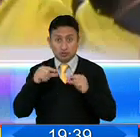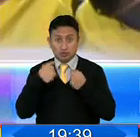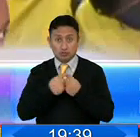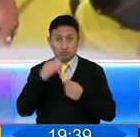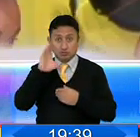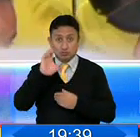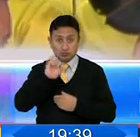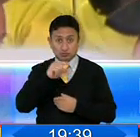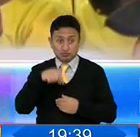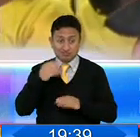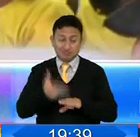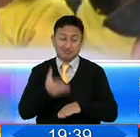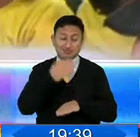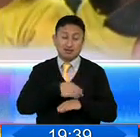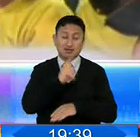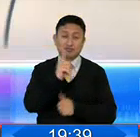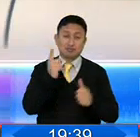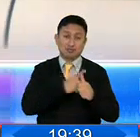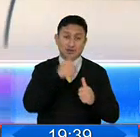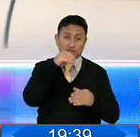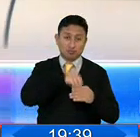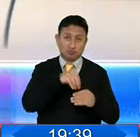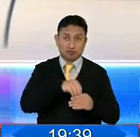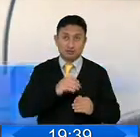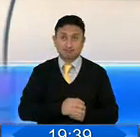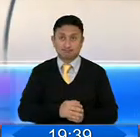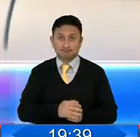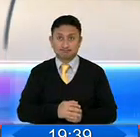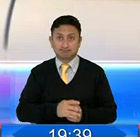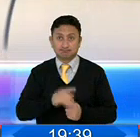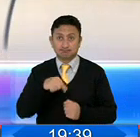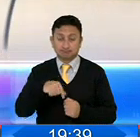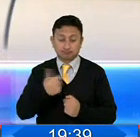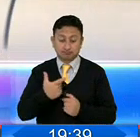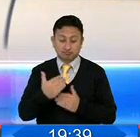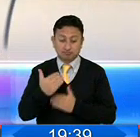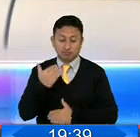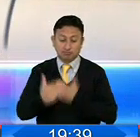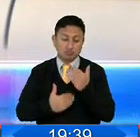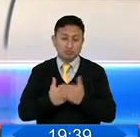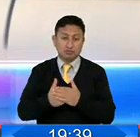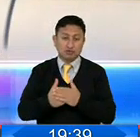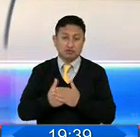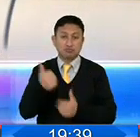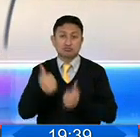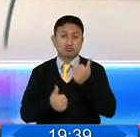Electoral, deberán pasar por las primarias. Existe un procedimiento de inscripción de candidaturas